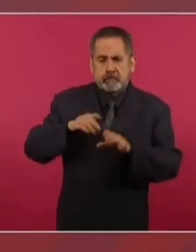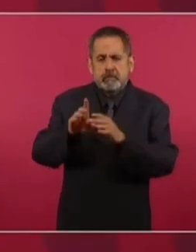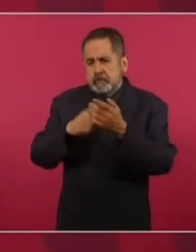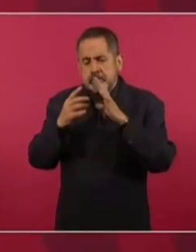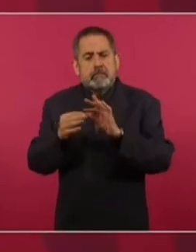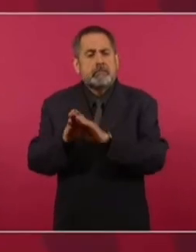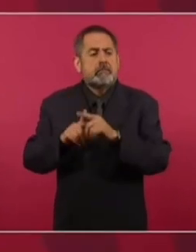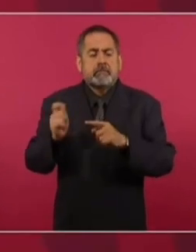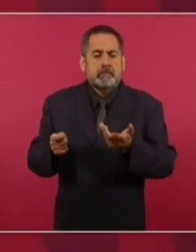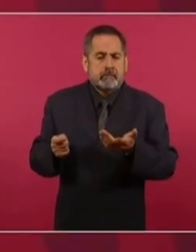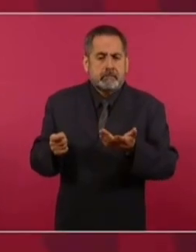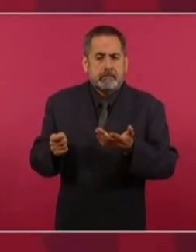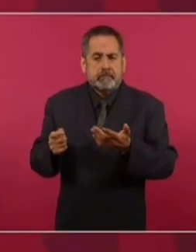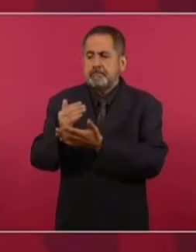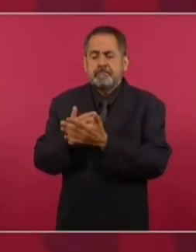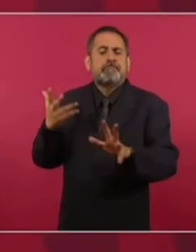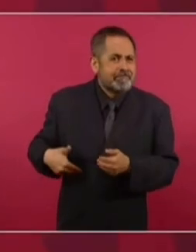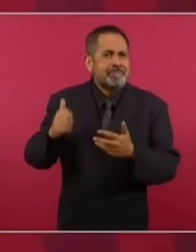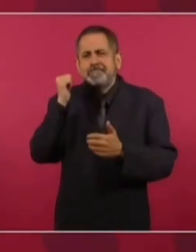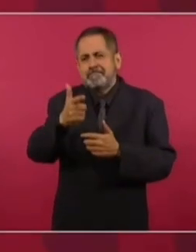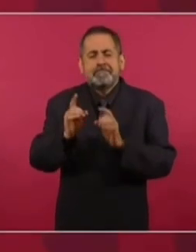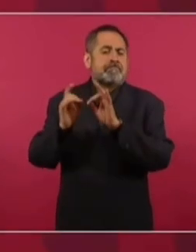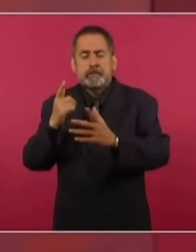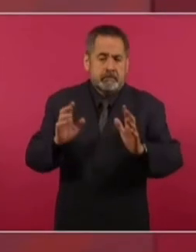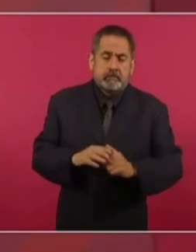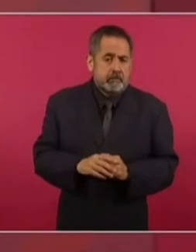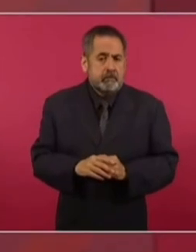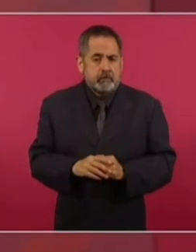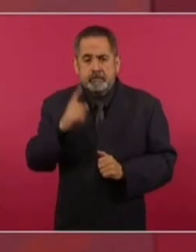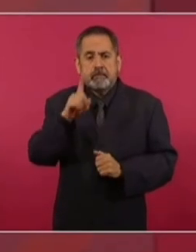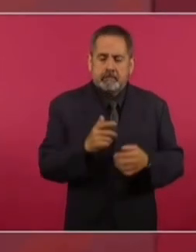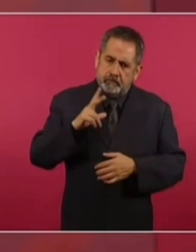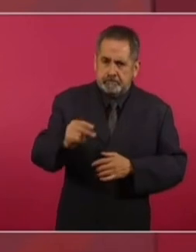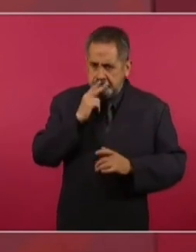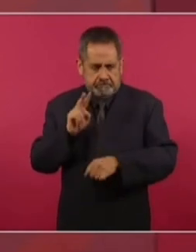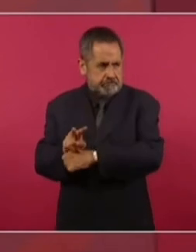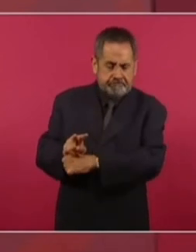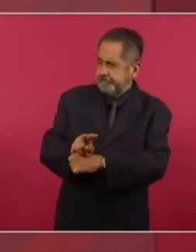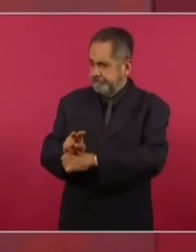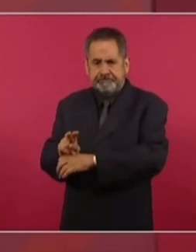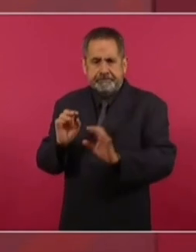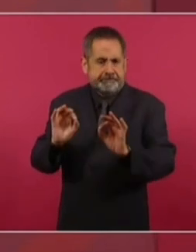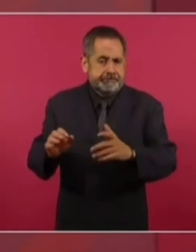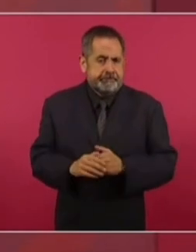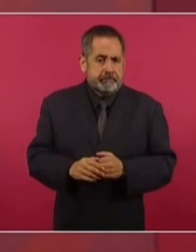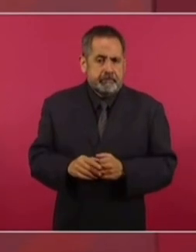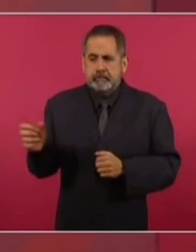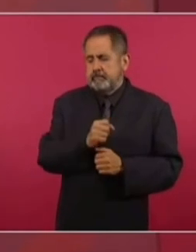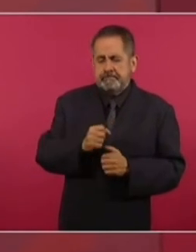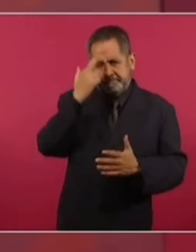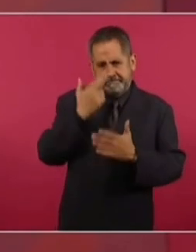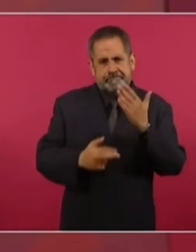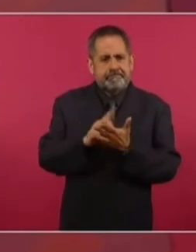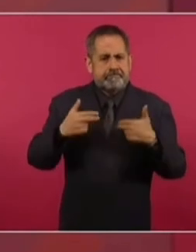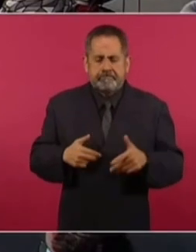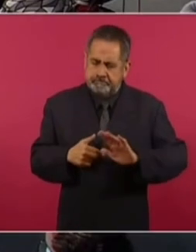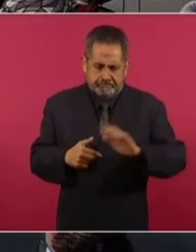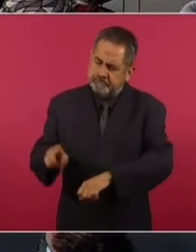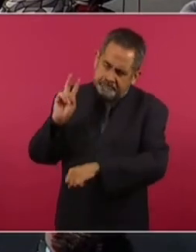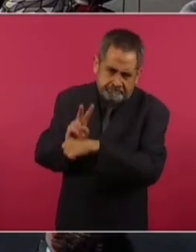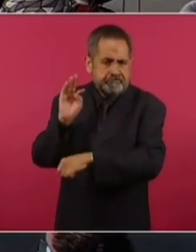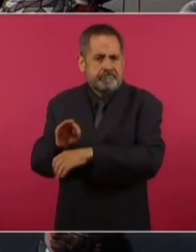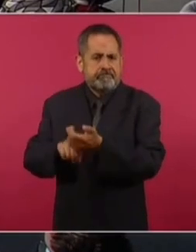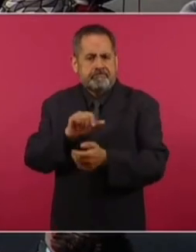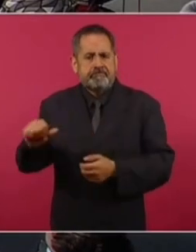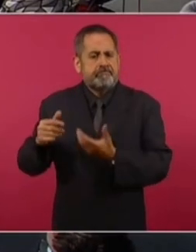evitando accidentes, estamos evitando secuestros y violaciones graves a los derechos humanos. Yo